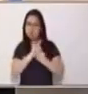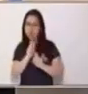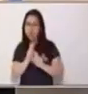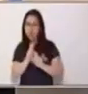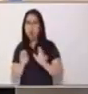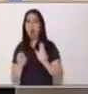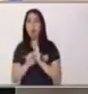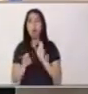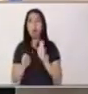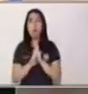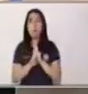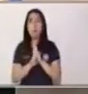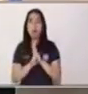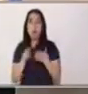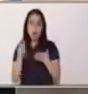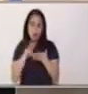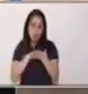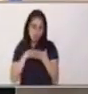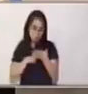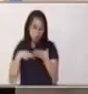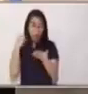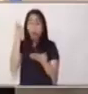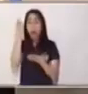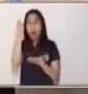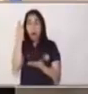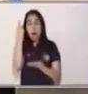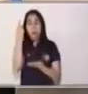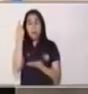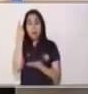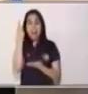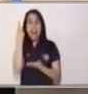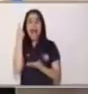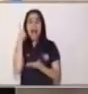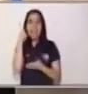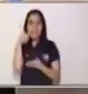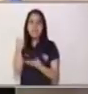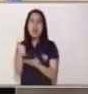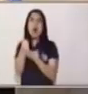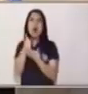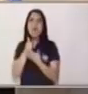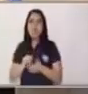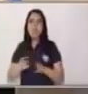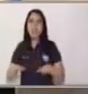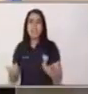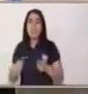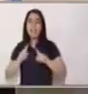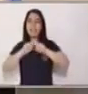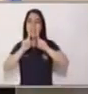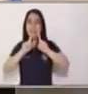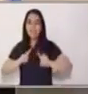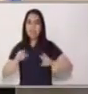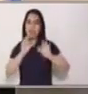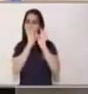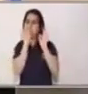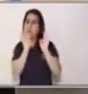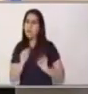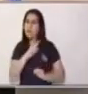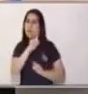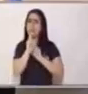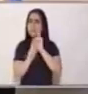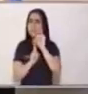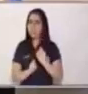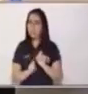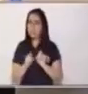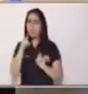comprensión lectora, ¿sí? Para esto nos va a servir estos tipos de preguntas, que tú aprendas